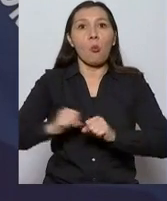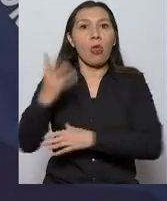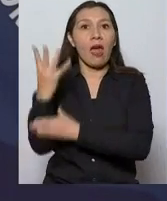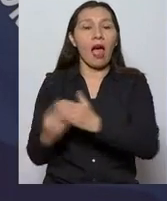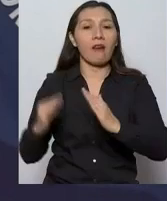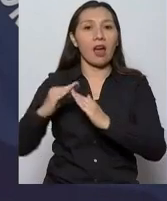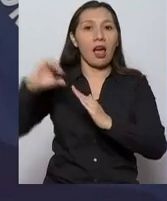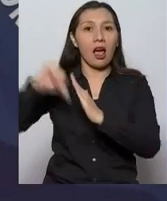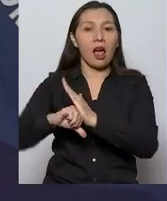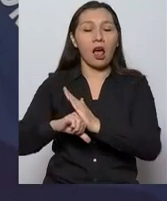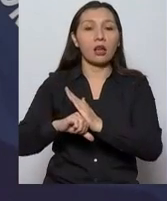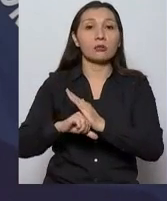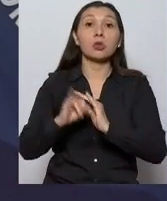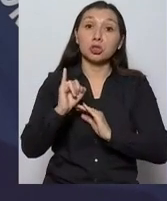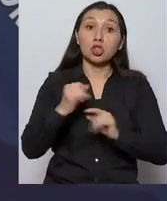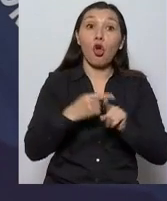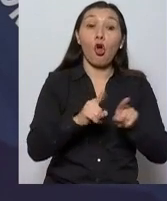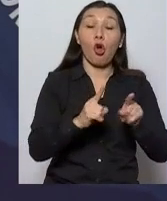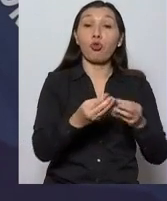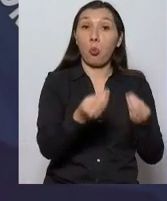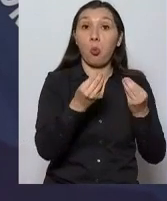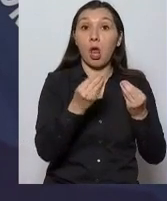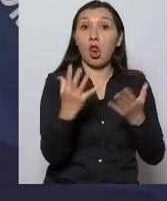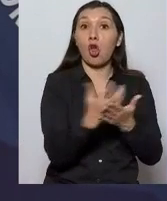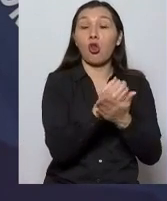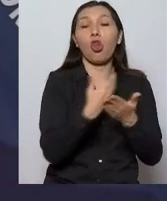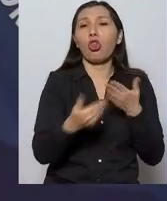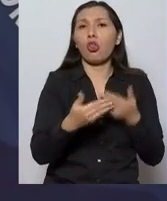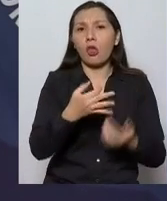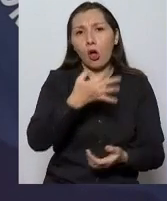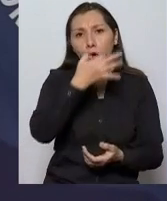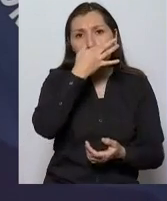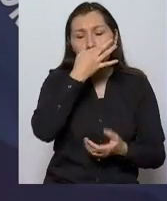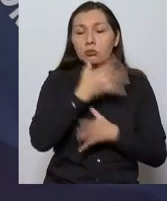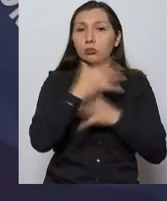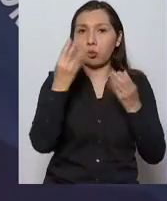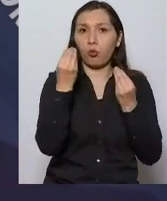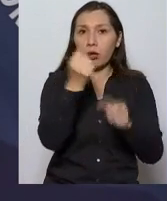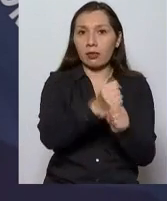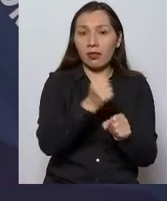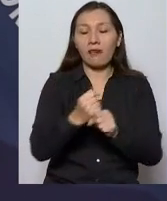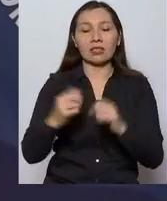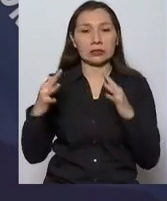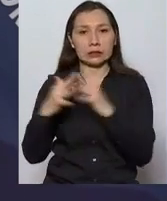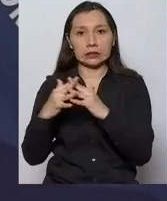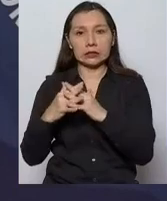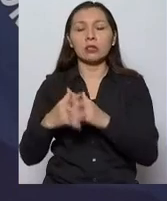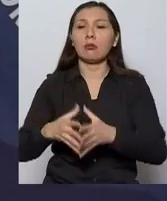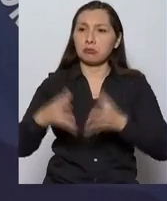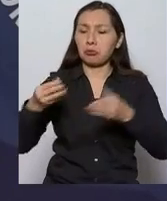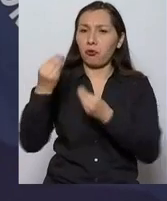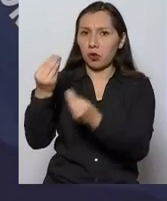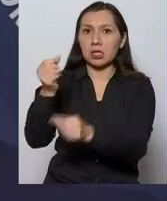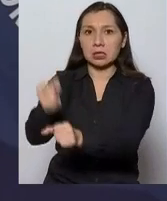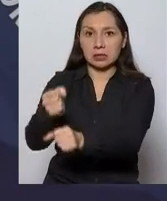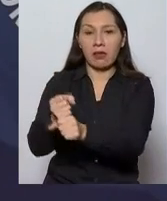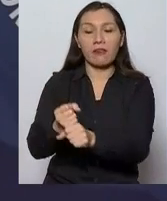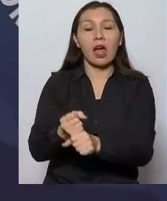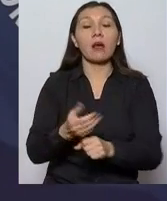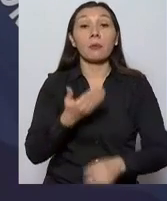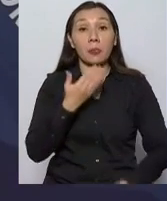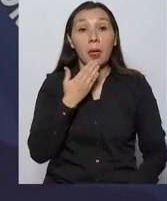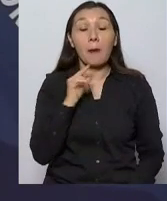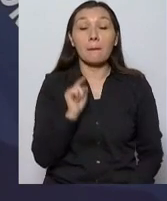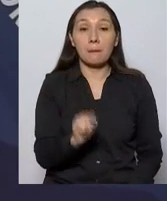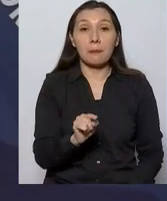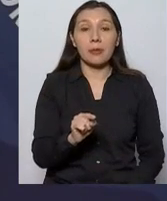la cuarentena, como sí ha ocurrido exitosamente en Osorno, gran trabajo, en Chillán, gran trabajo,